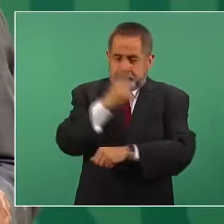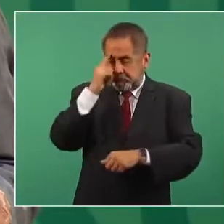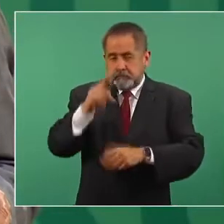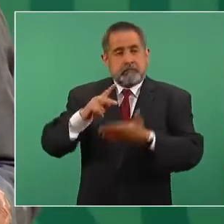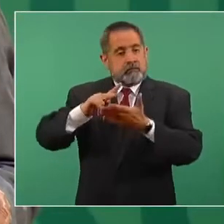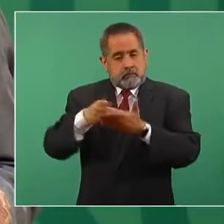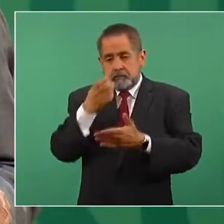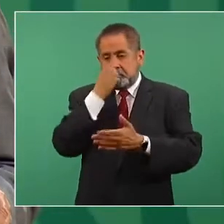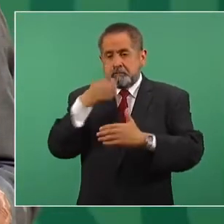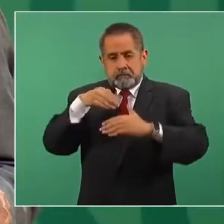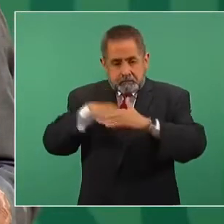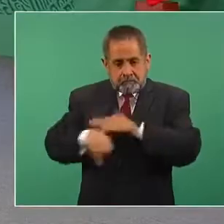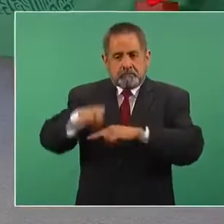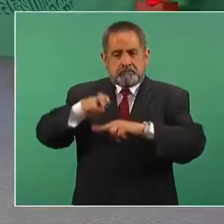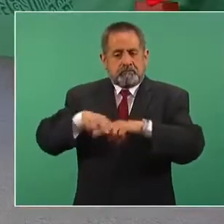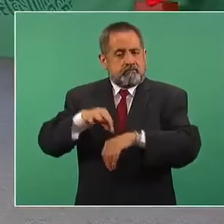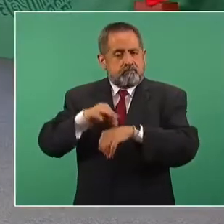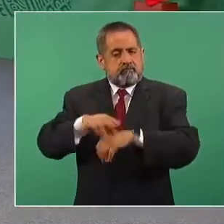clases presenciales,